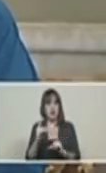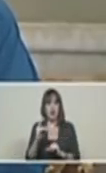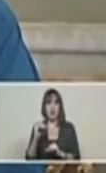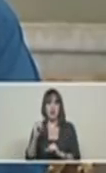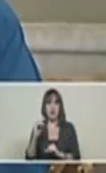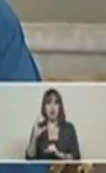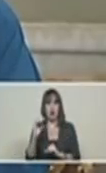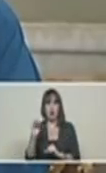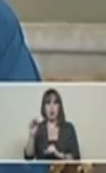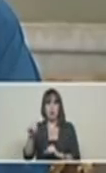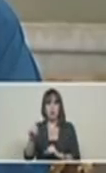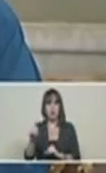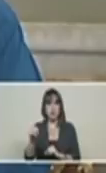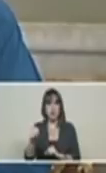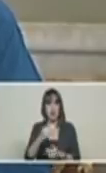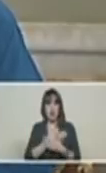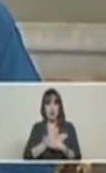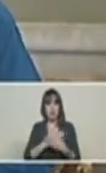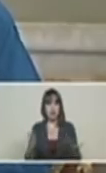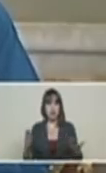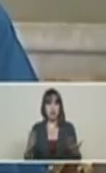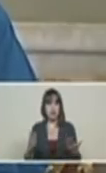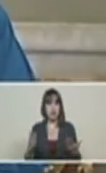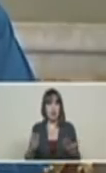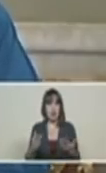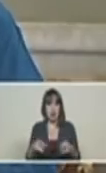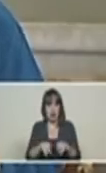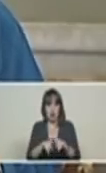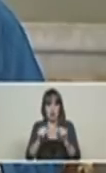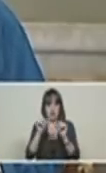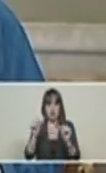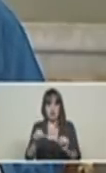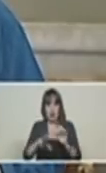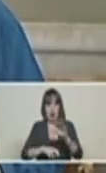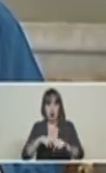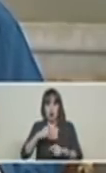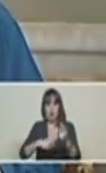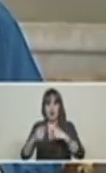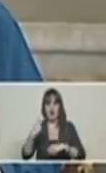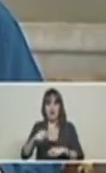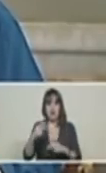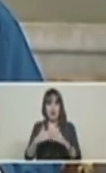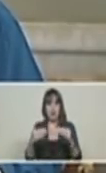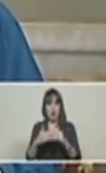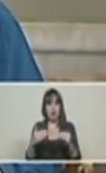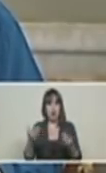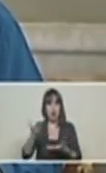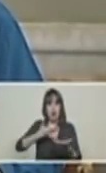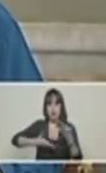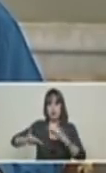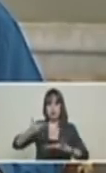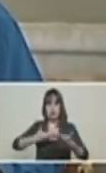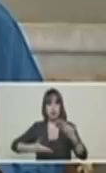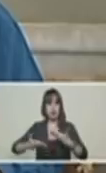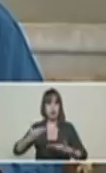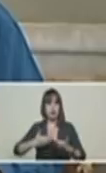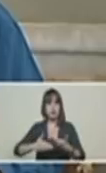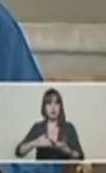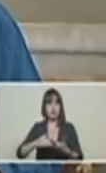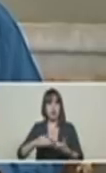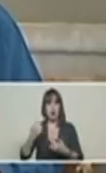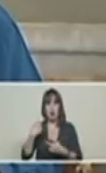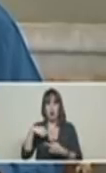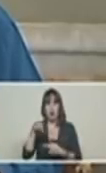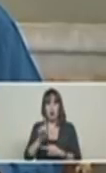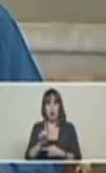ha garantizado con sus sistemas de subasta fluctuantes, con el tipo de cambio único